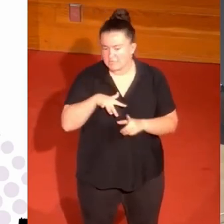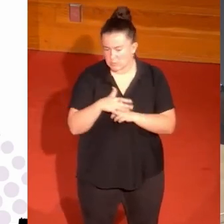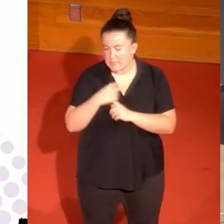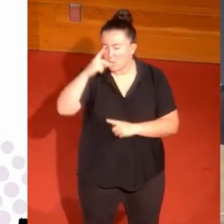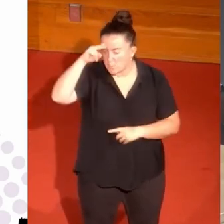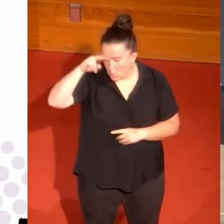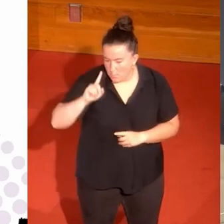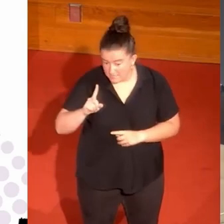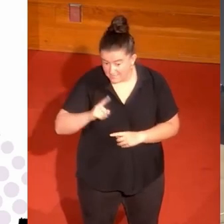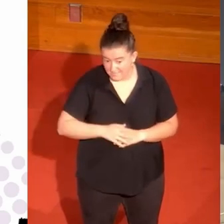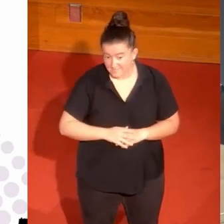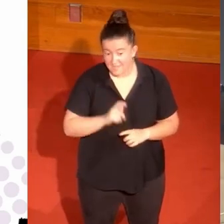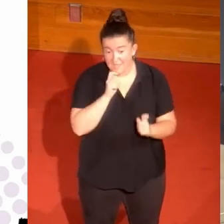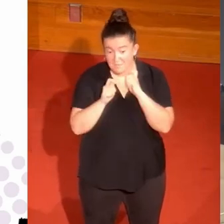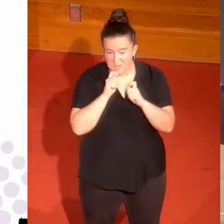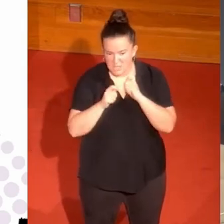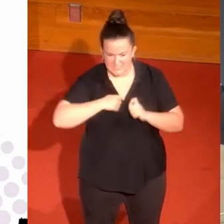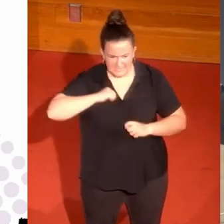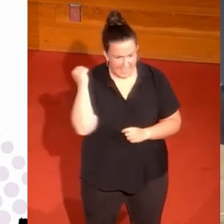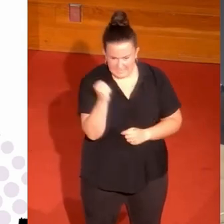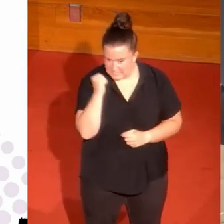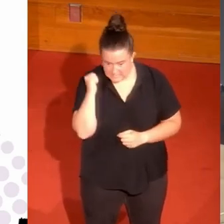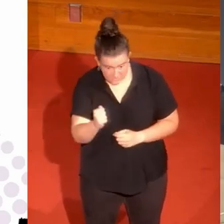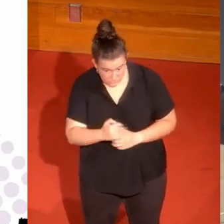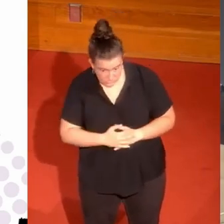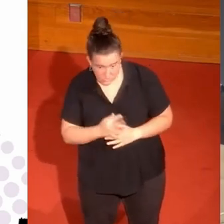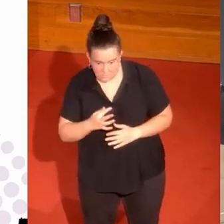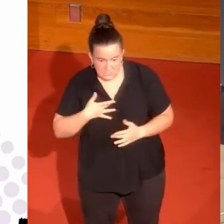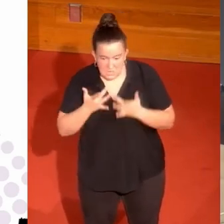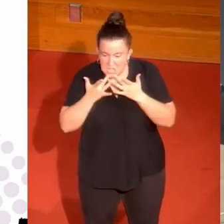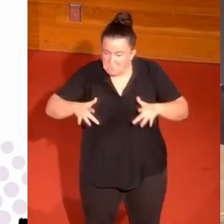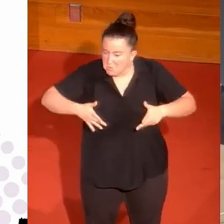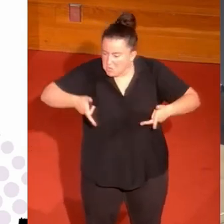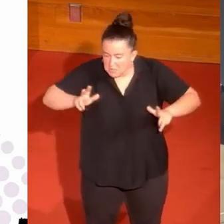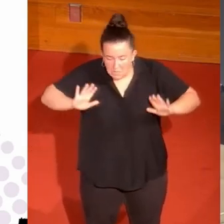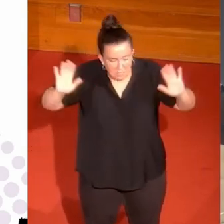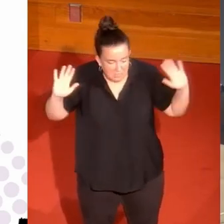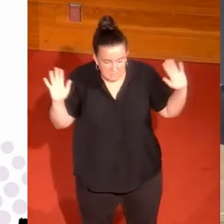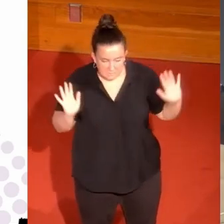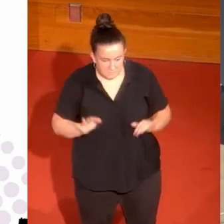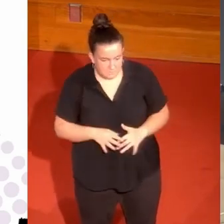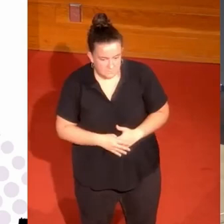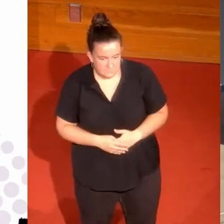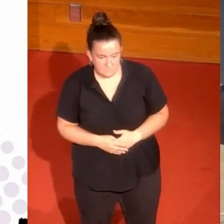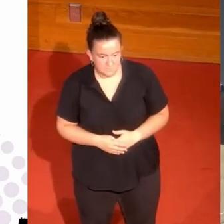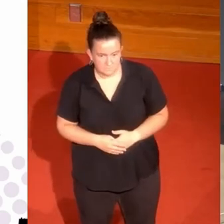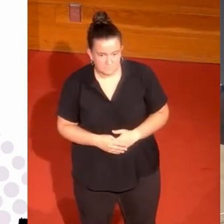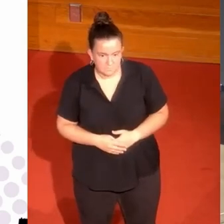periodistas son ados y la impunidad pues Campa sus anchas y Eh